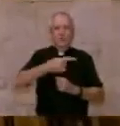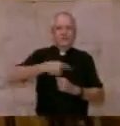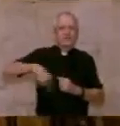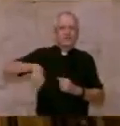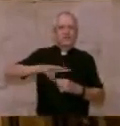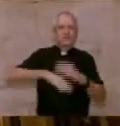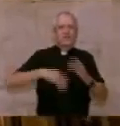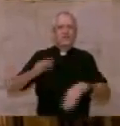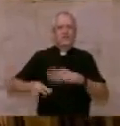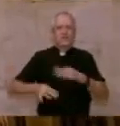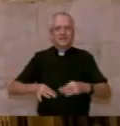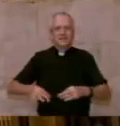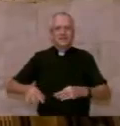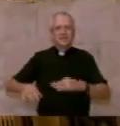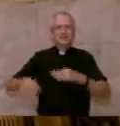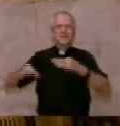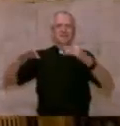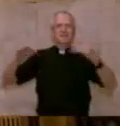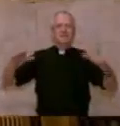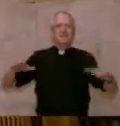Nuestra cinta sobre todo.